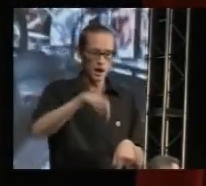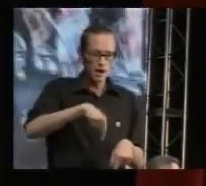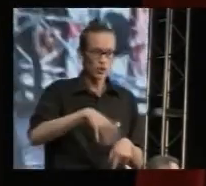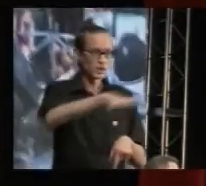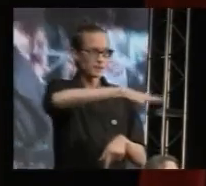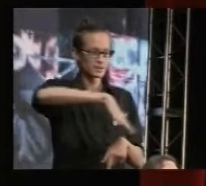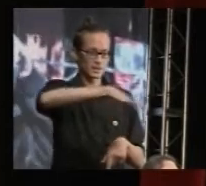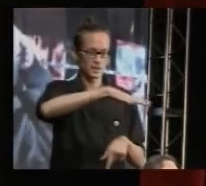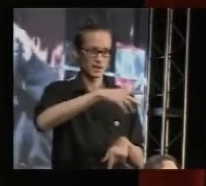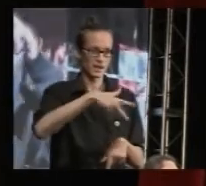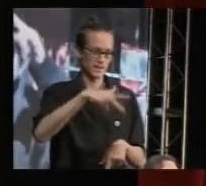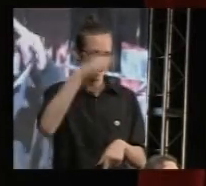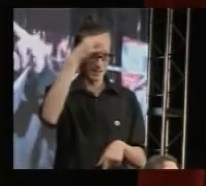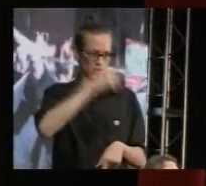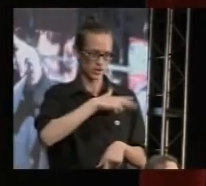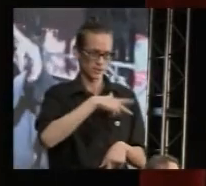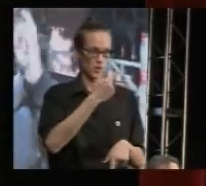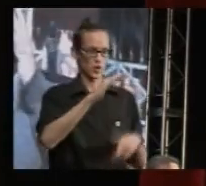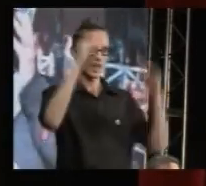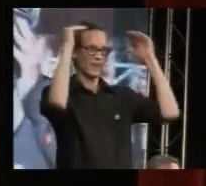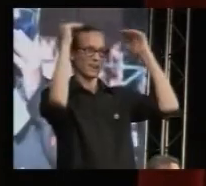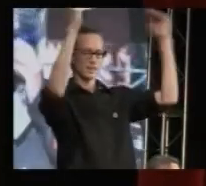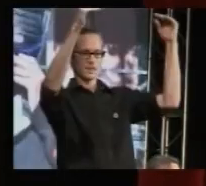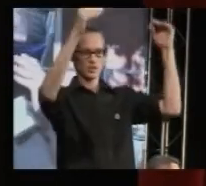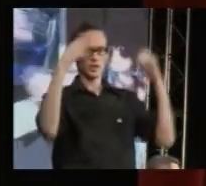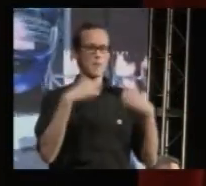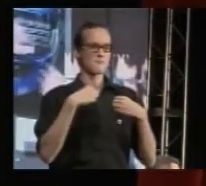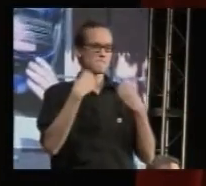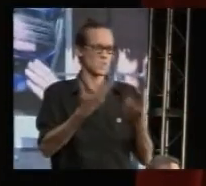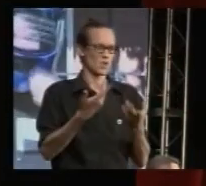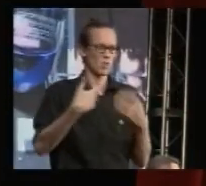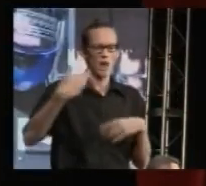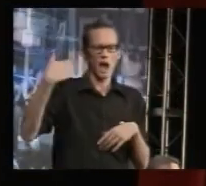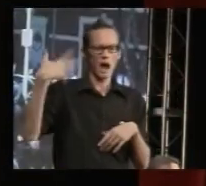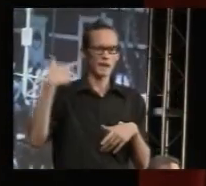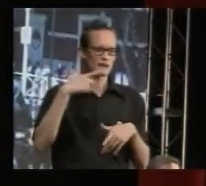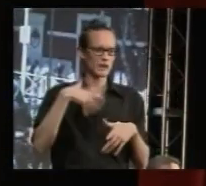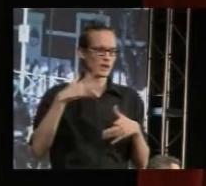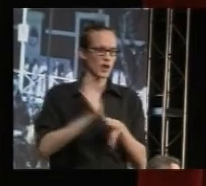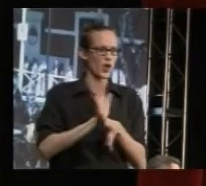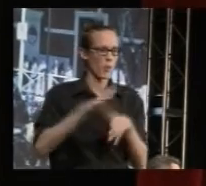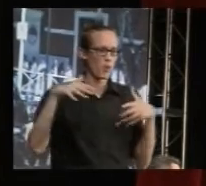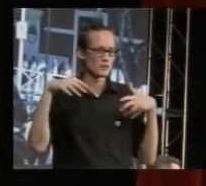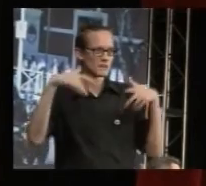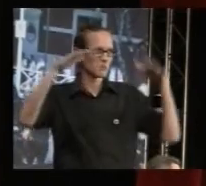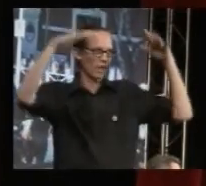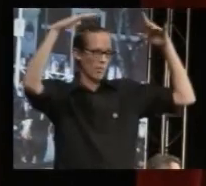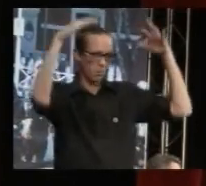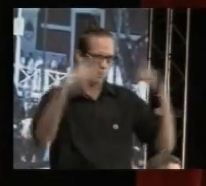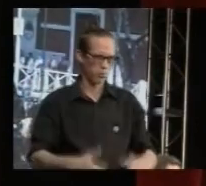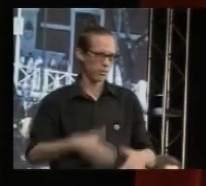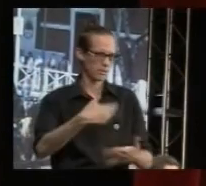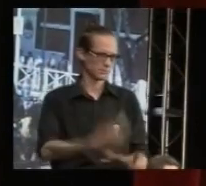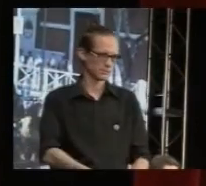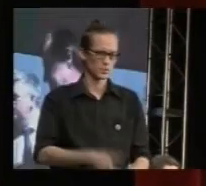reconstruyendo su techo para alejar definitivamente los fantasmas del desmoronamiento del techo y de la cúpula, y también estamos terminando